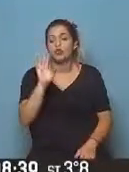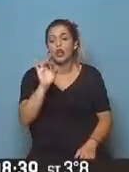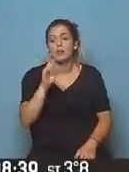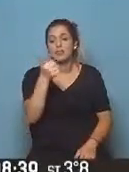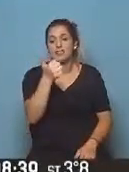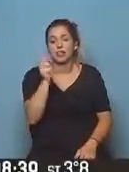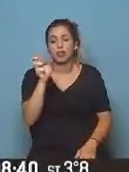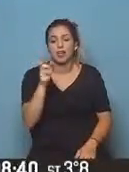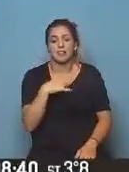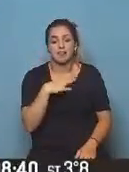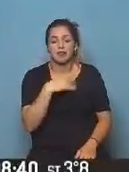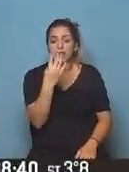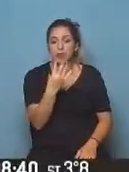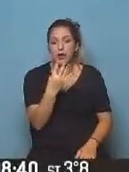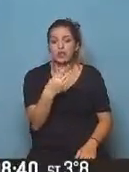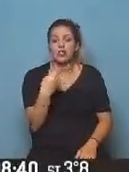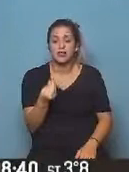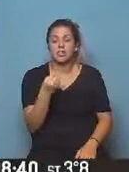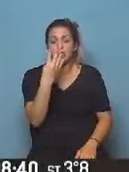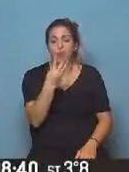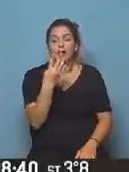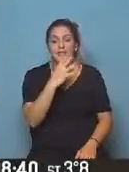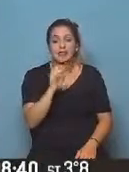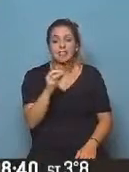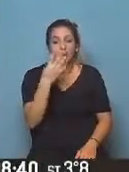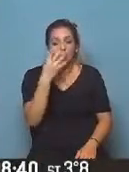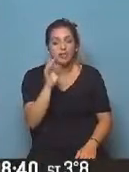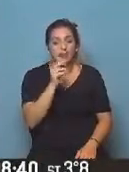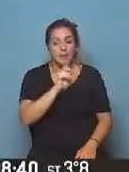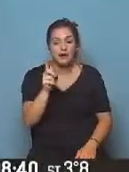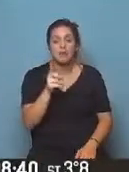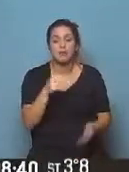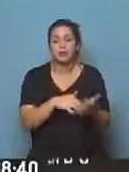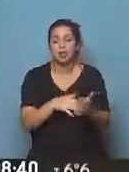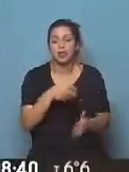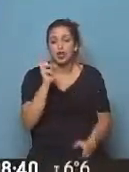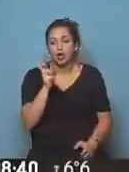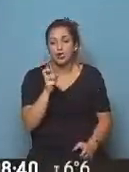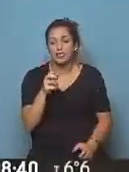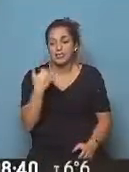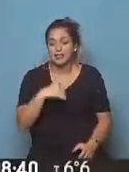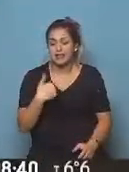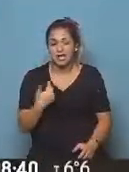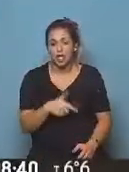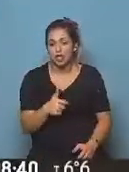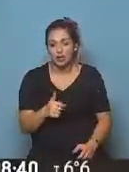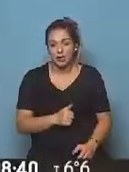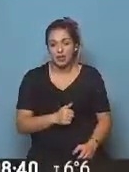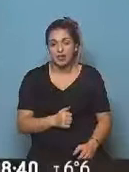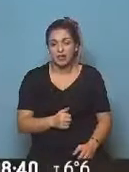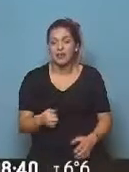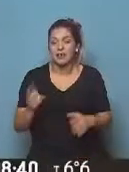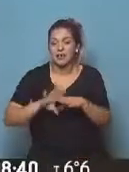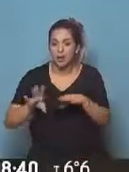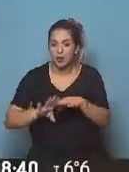y esos 4 equivalen a 40 mil millones de dólares al año que la argentina no tiene ni que tiene que buscar endeudándose o pidiendo que vengan inversiones